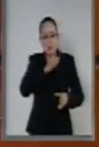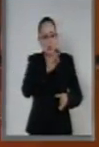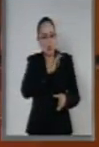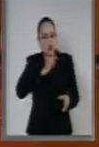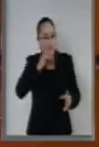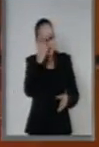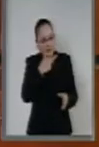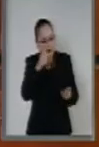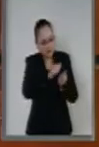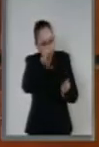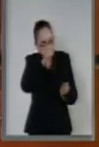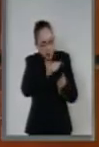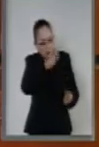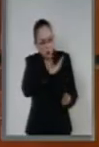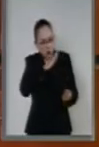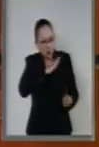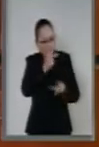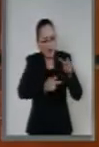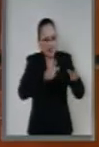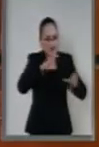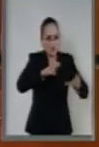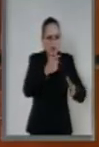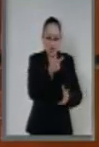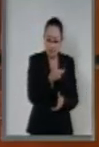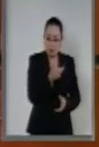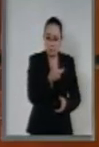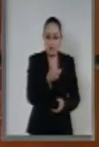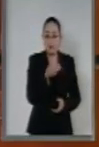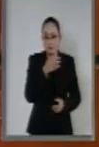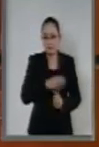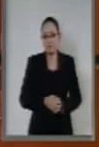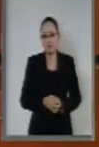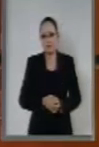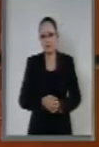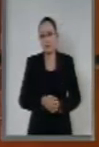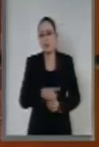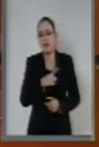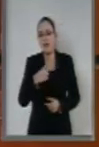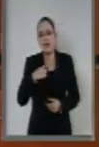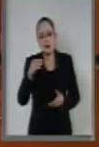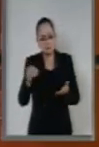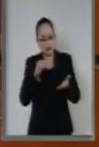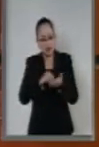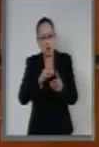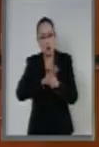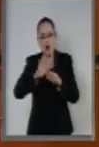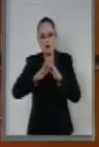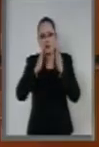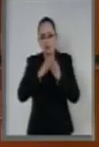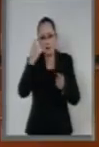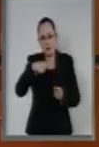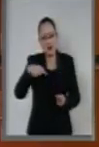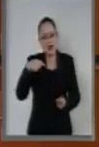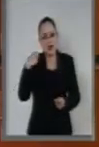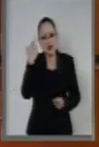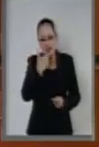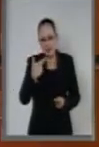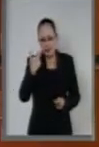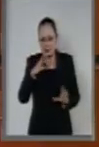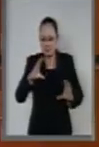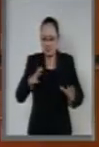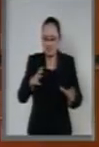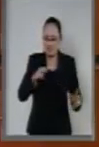acceder a la garantía federal en los créditos públicos creo que aquí debería una metodología de evaluación sin que invadiera